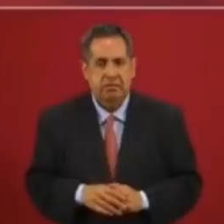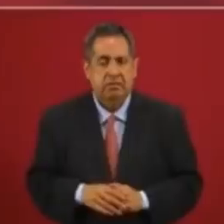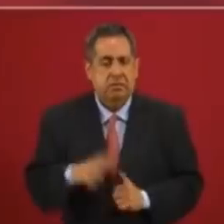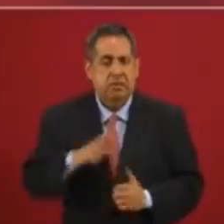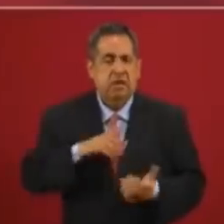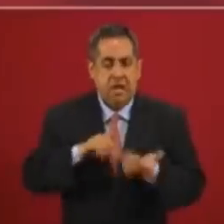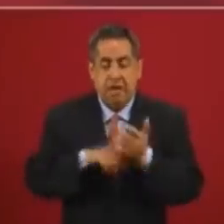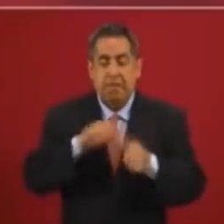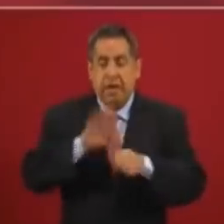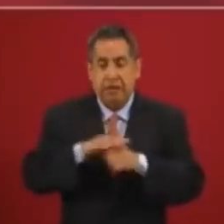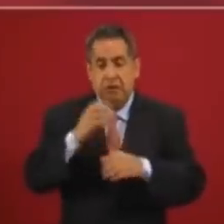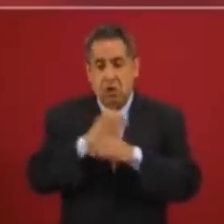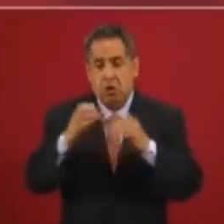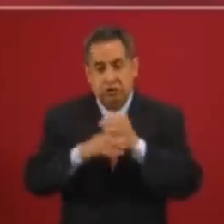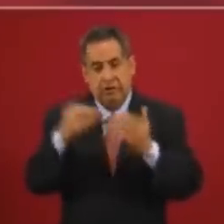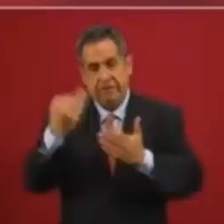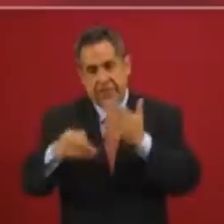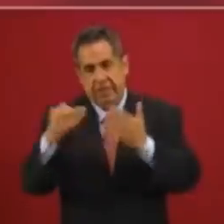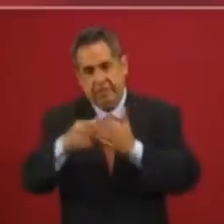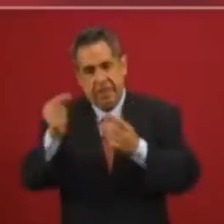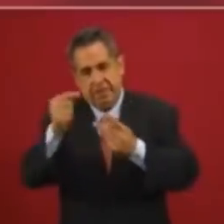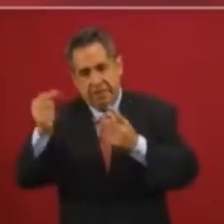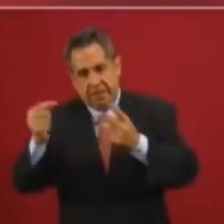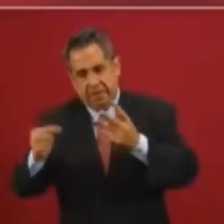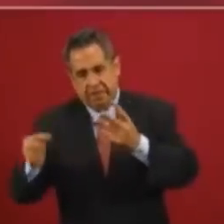Hay todavía algunas cosas que faltan, pero